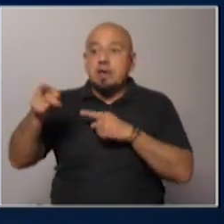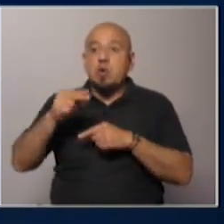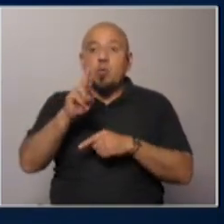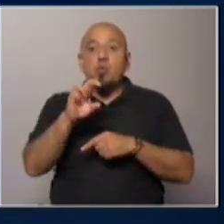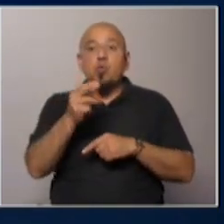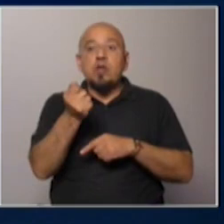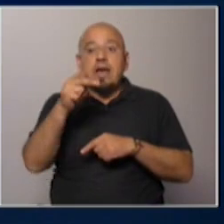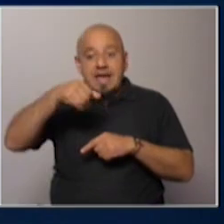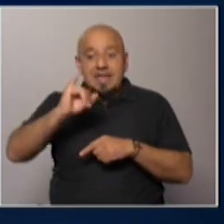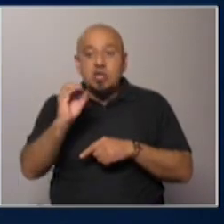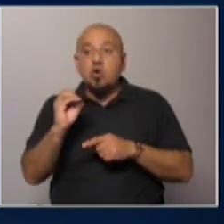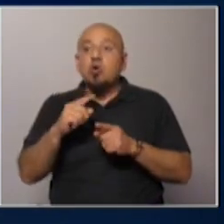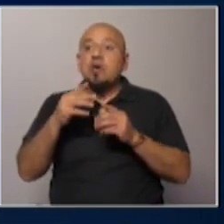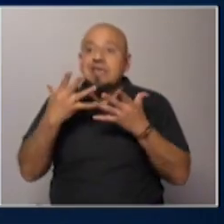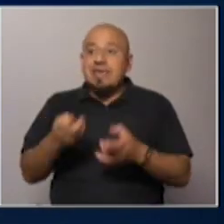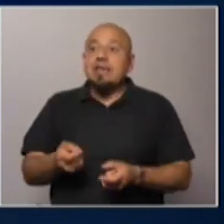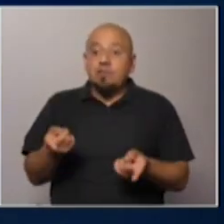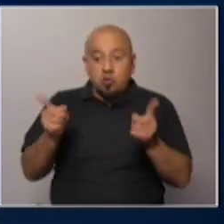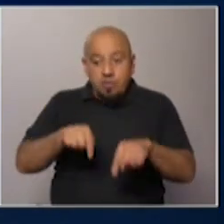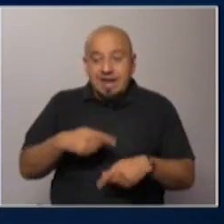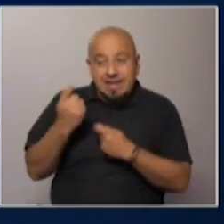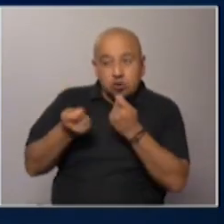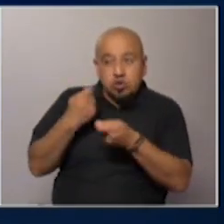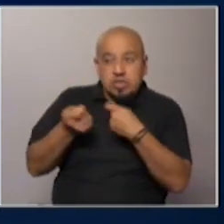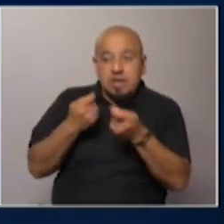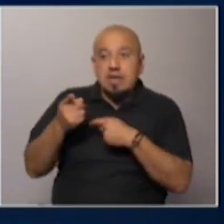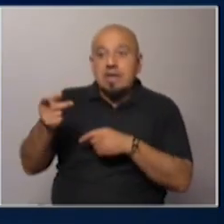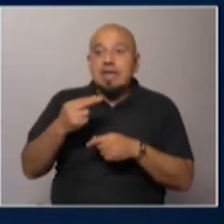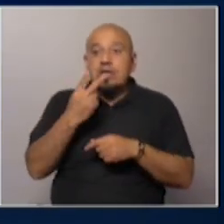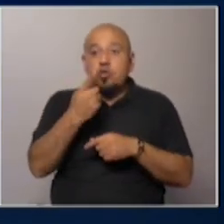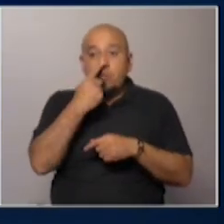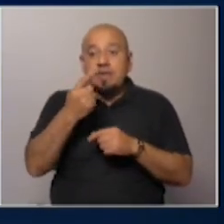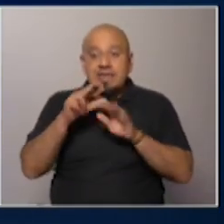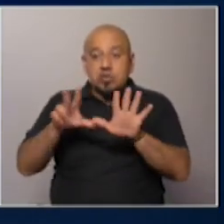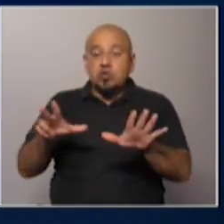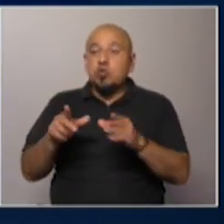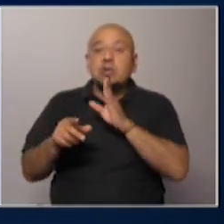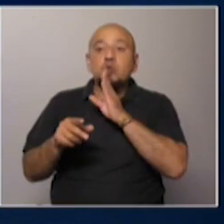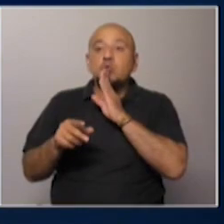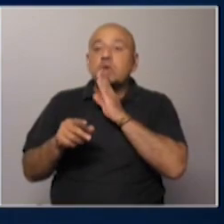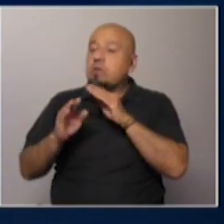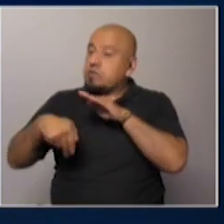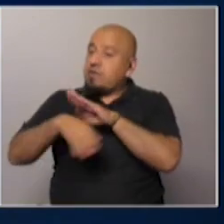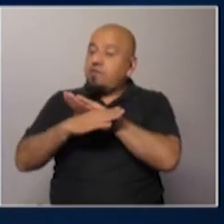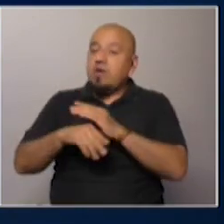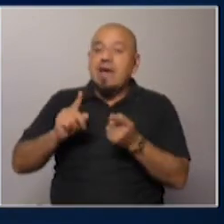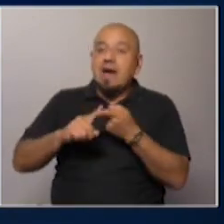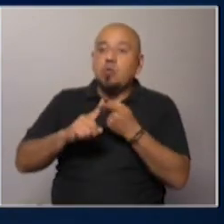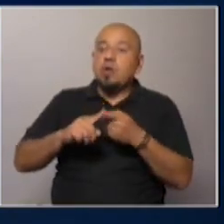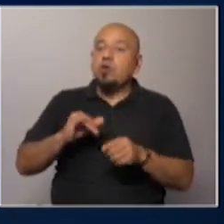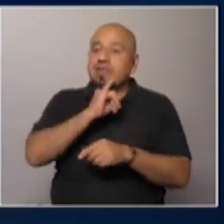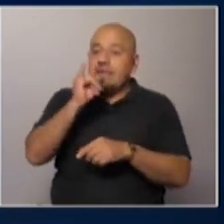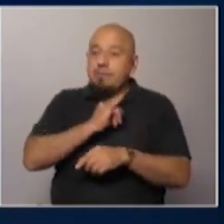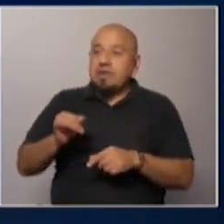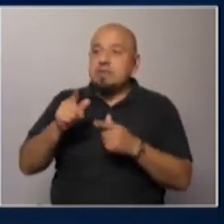uranio pero quiere volver a negociar con irán porque recordemos que en el 2018 trump sacó retiro a eeuu del acuerdo de paz nuclear en